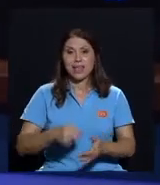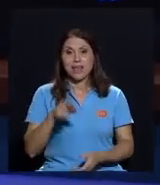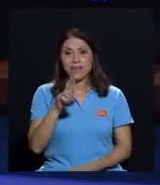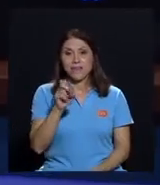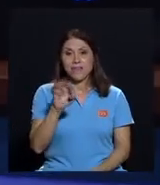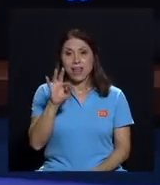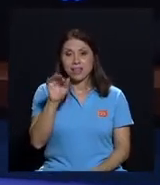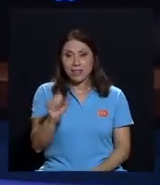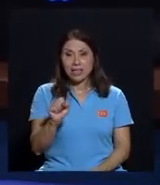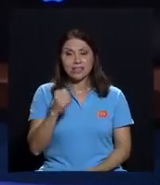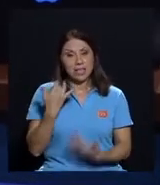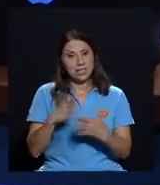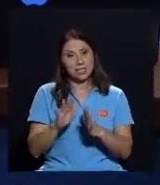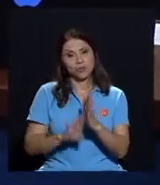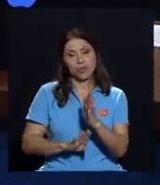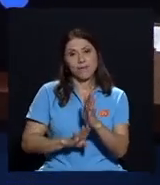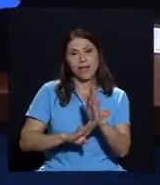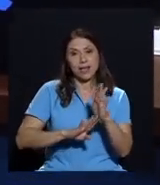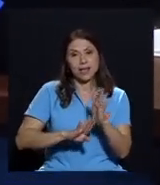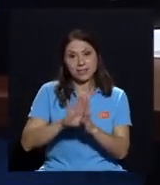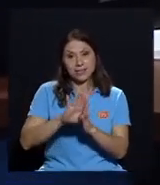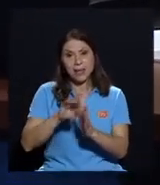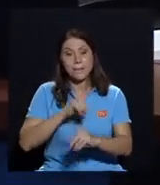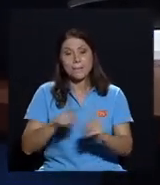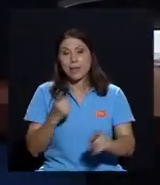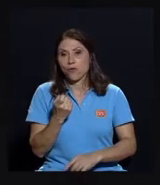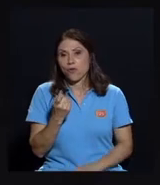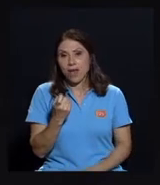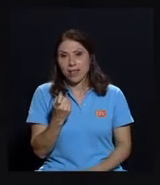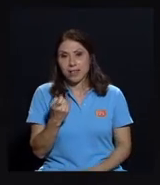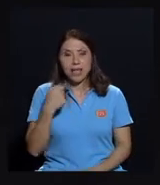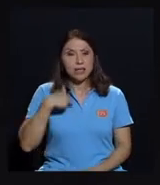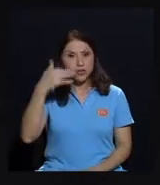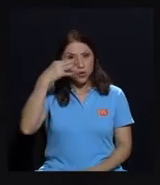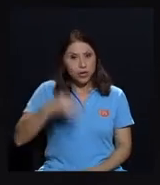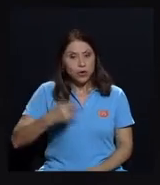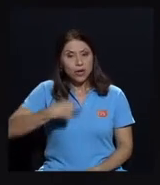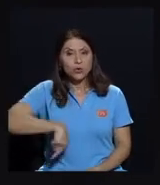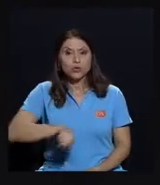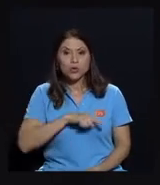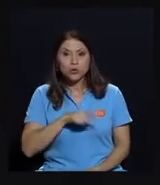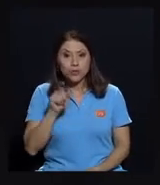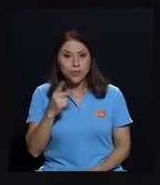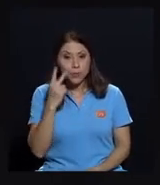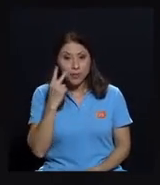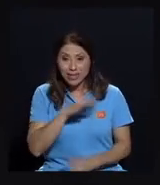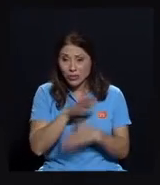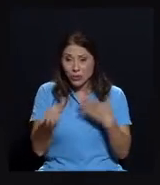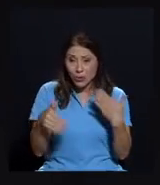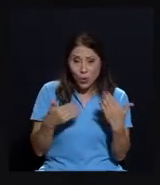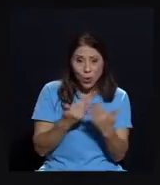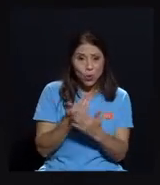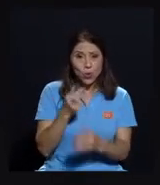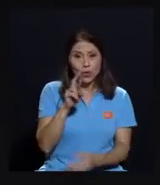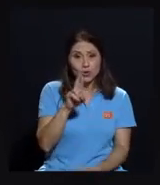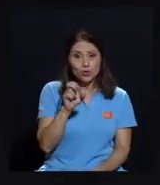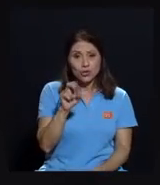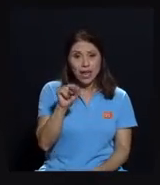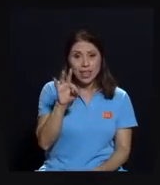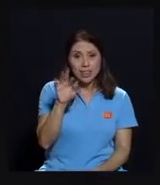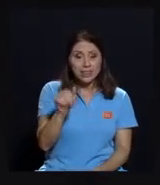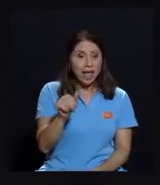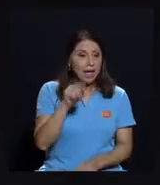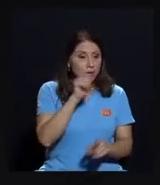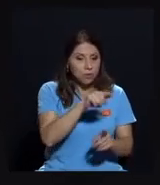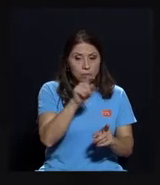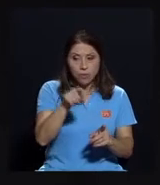falta yo considero que debemos al menos considerar la globalidad de las rentas y consideró también que